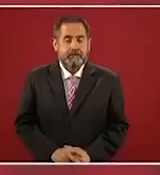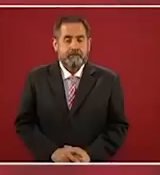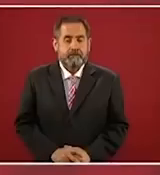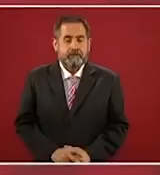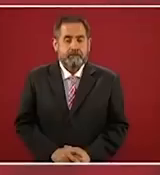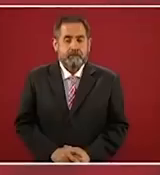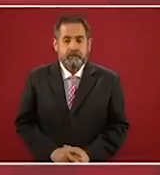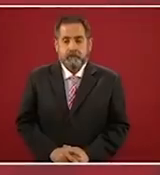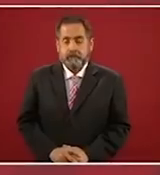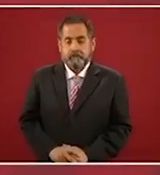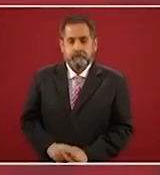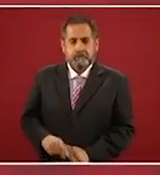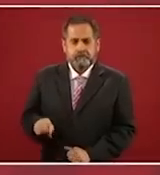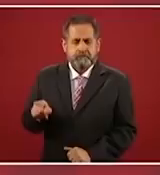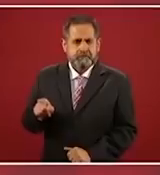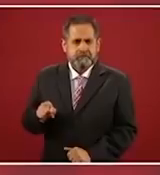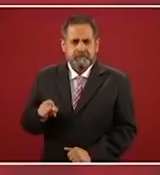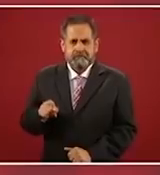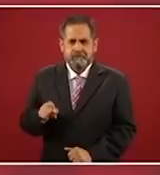extraordinario